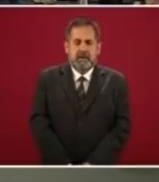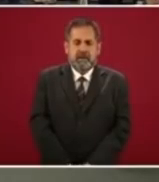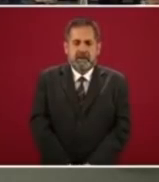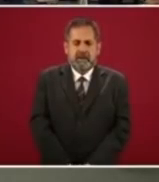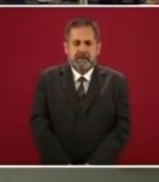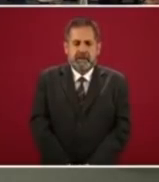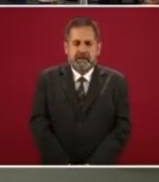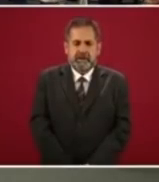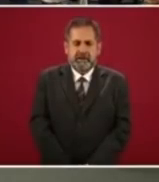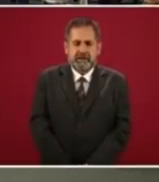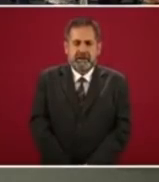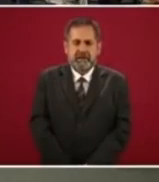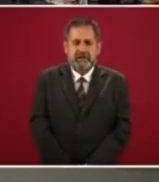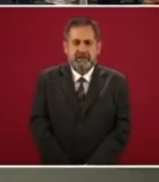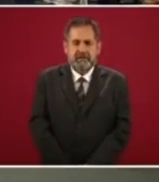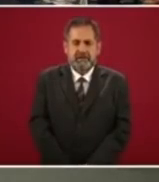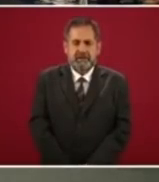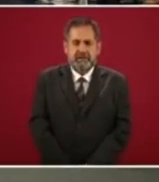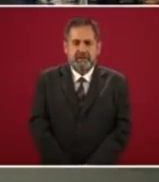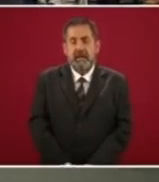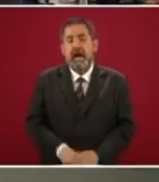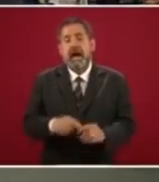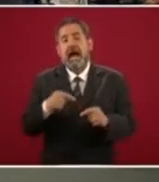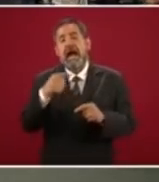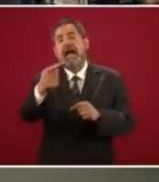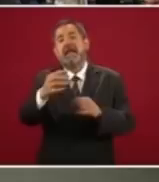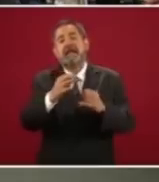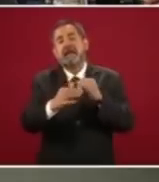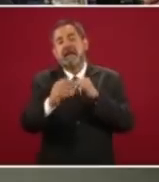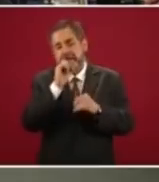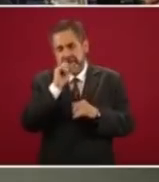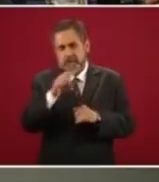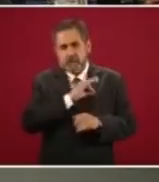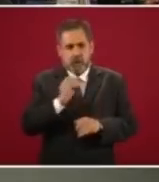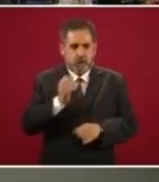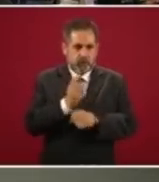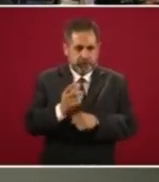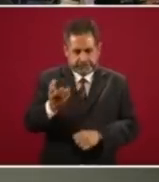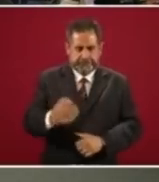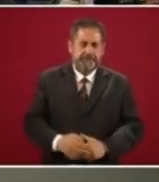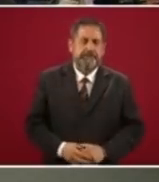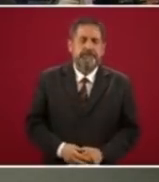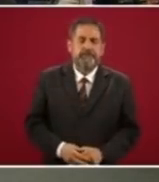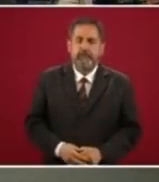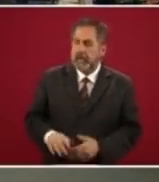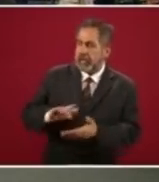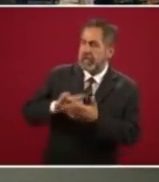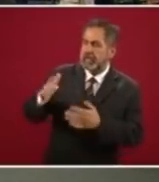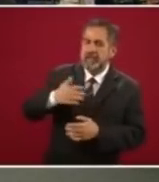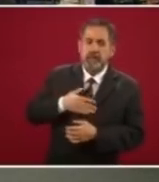para que los de atrás tengan también. Okay. Gracias, señor presidente. Urbano Barrera,